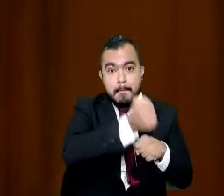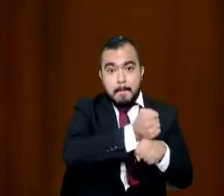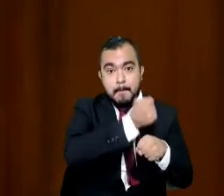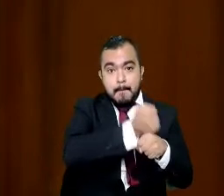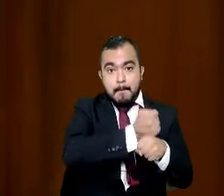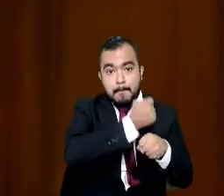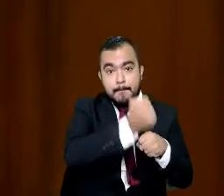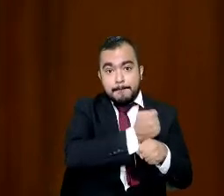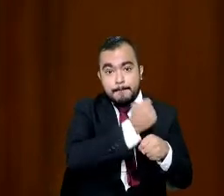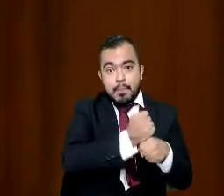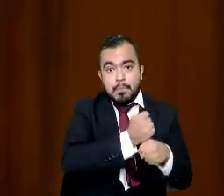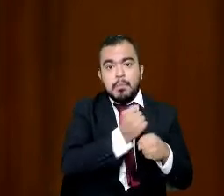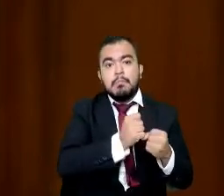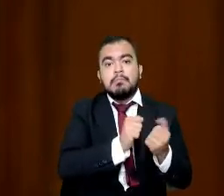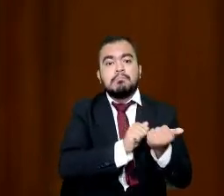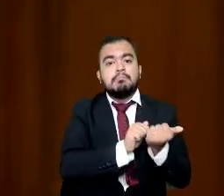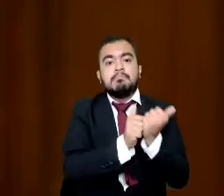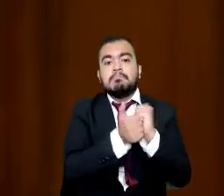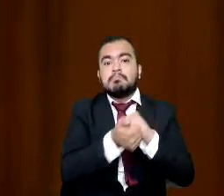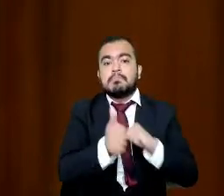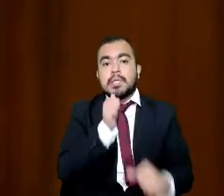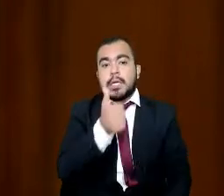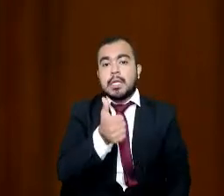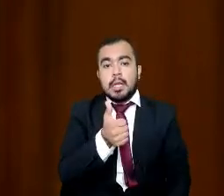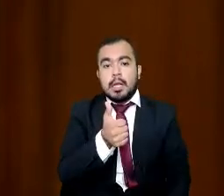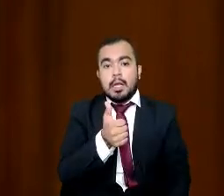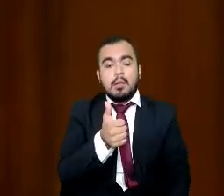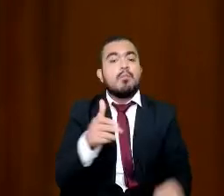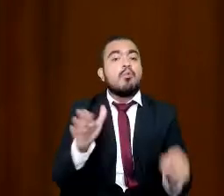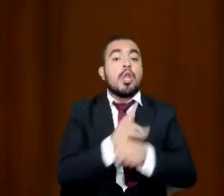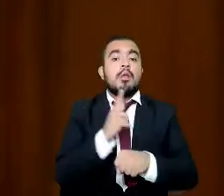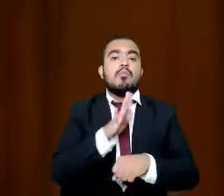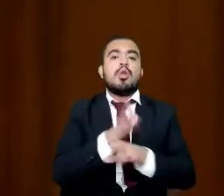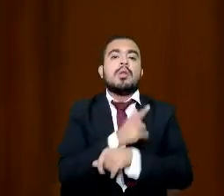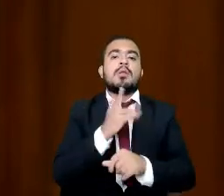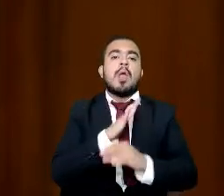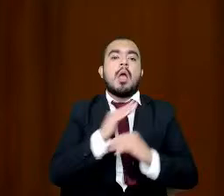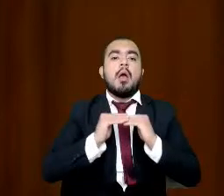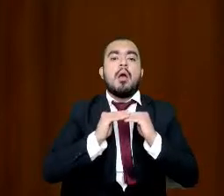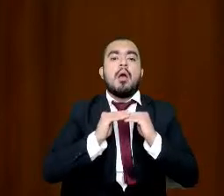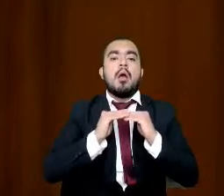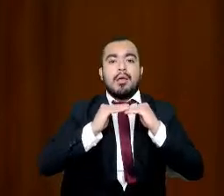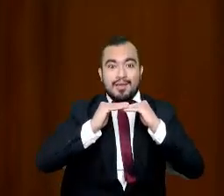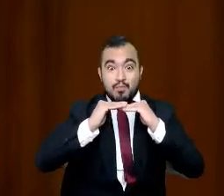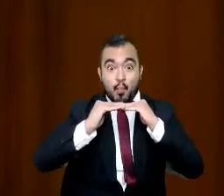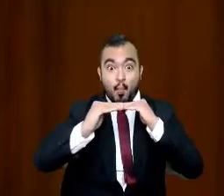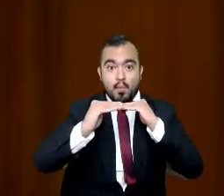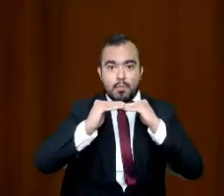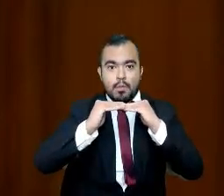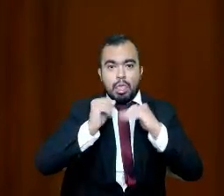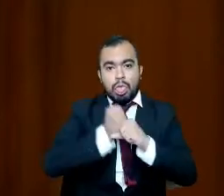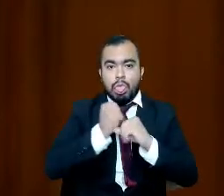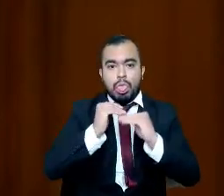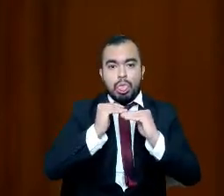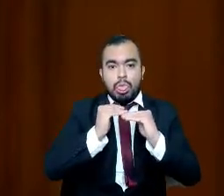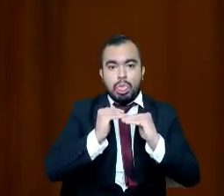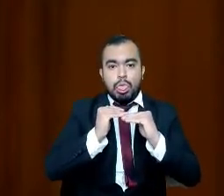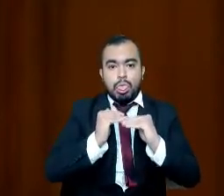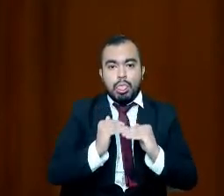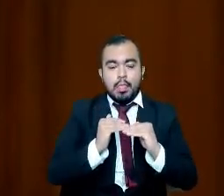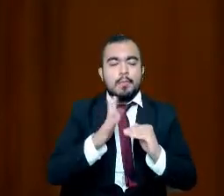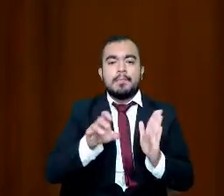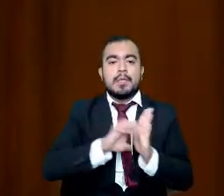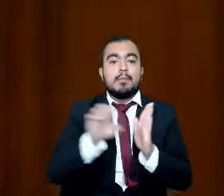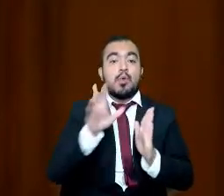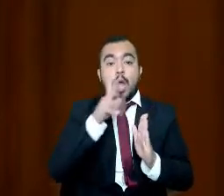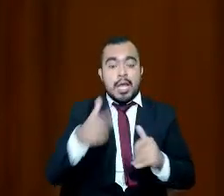alcanzó. ¿Por qué? Porque ya se agotó el pavimento hacia abajo. Otro ejemplo, imagínense que el revestimiento